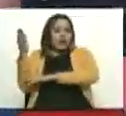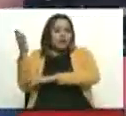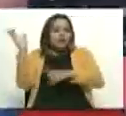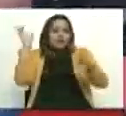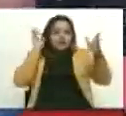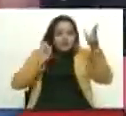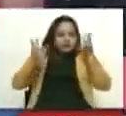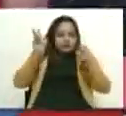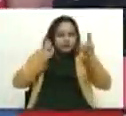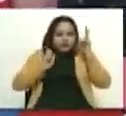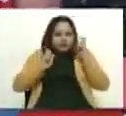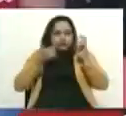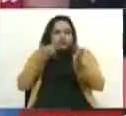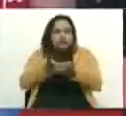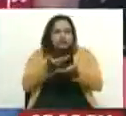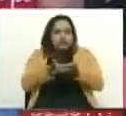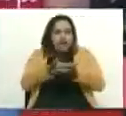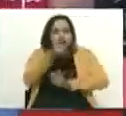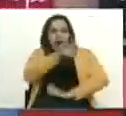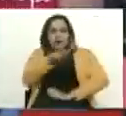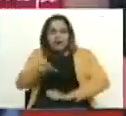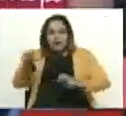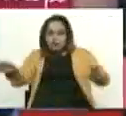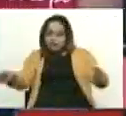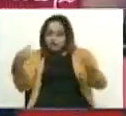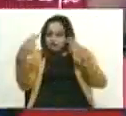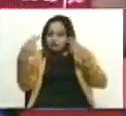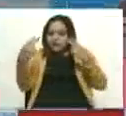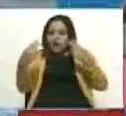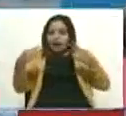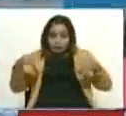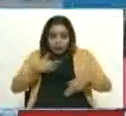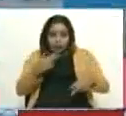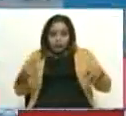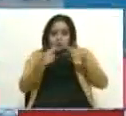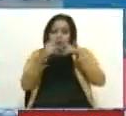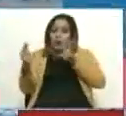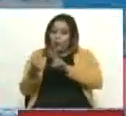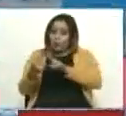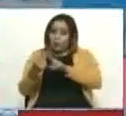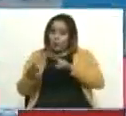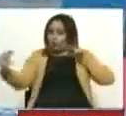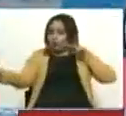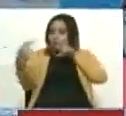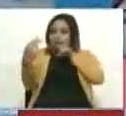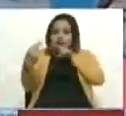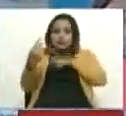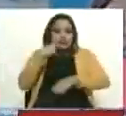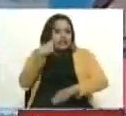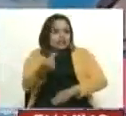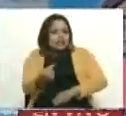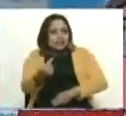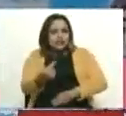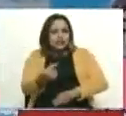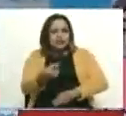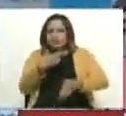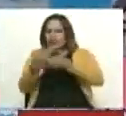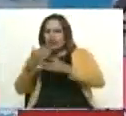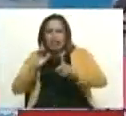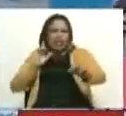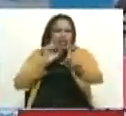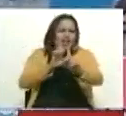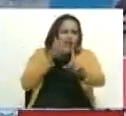escuchar, para que el pueblo nos vea la cara frente a frente y nos pueda decir, sin ningún tipo de mediación, sin